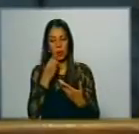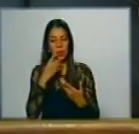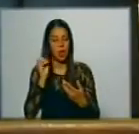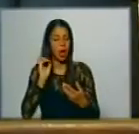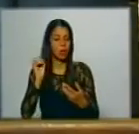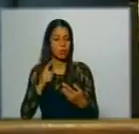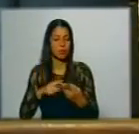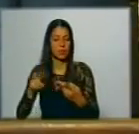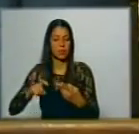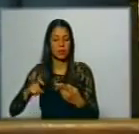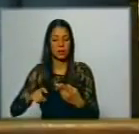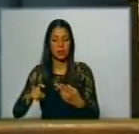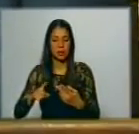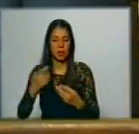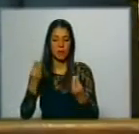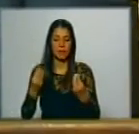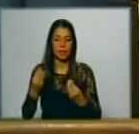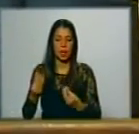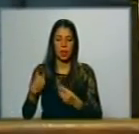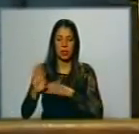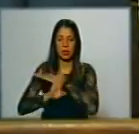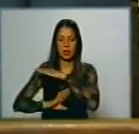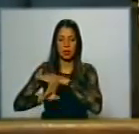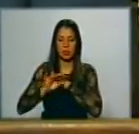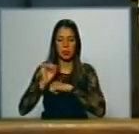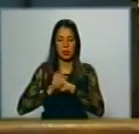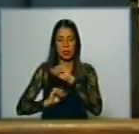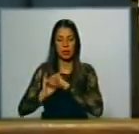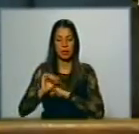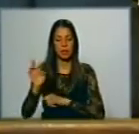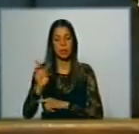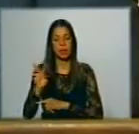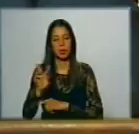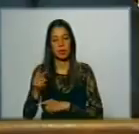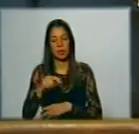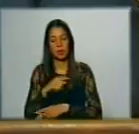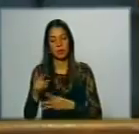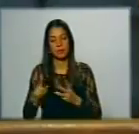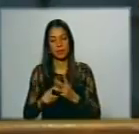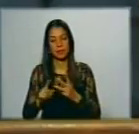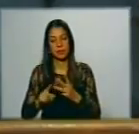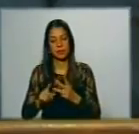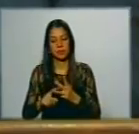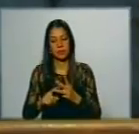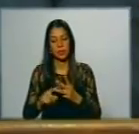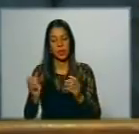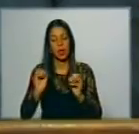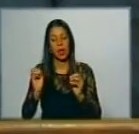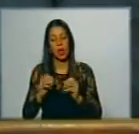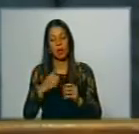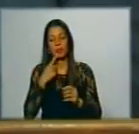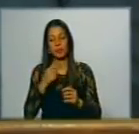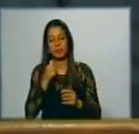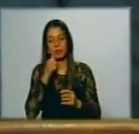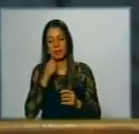estratégicos para la defensa integral de la nación. 3. Los bienes y servicios que, debido a